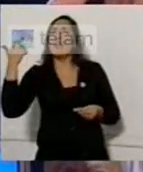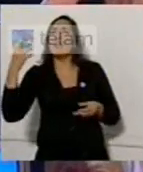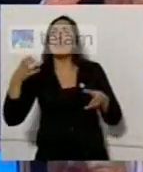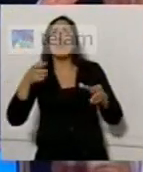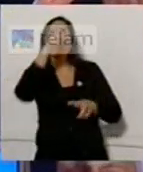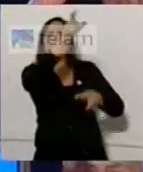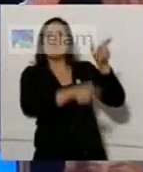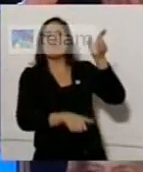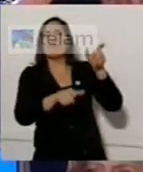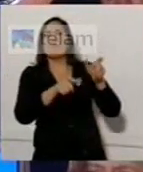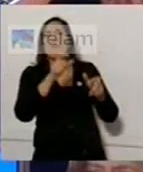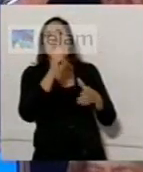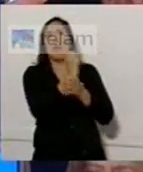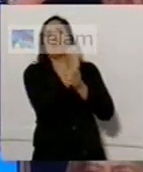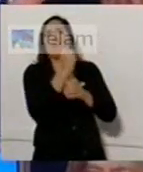próceres.